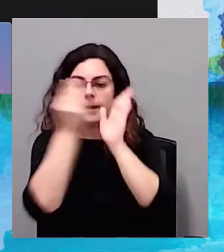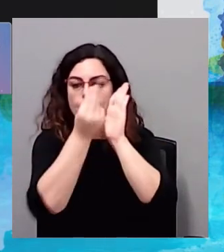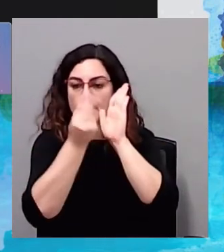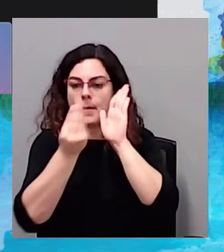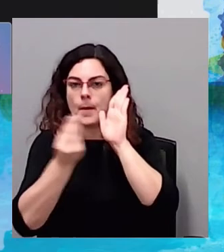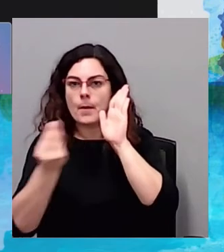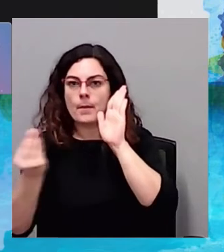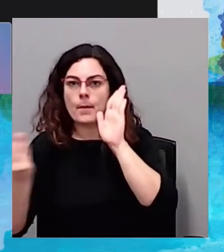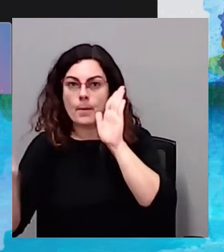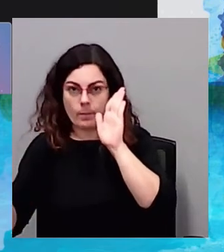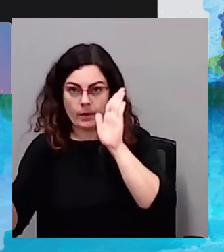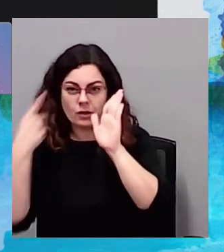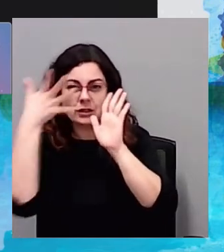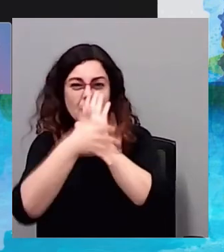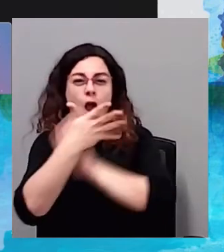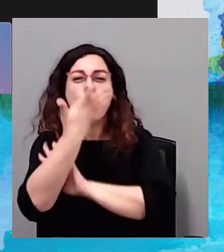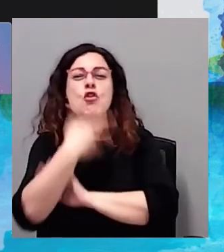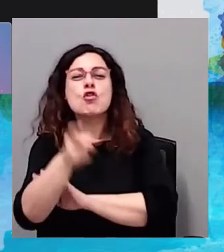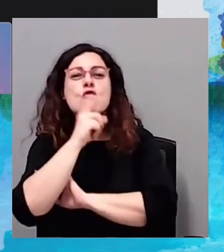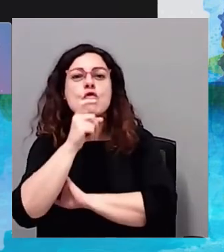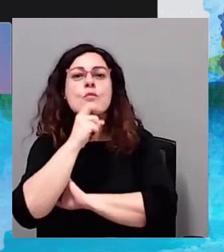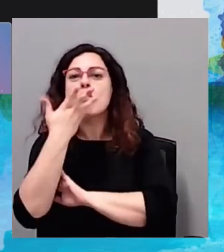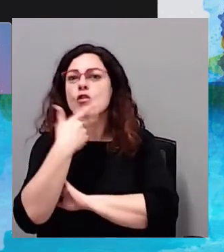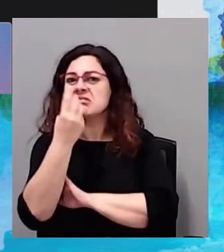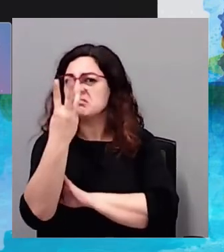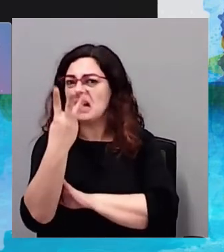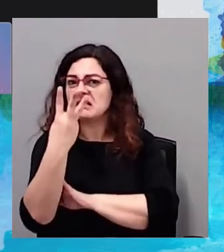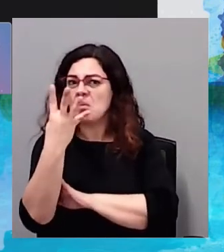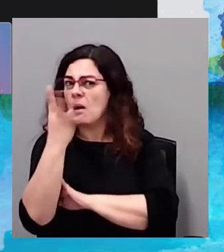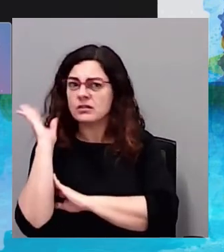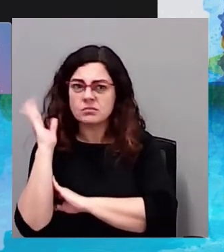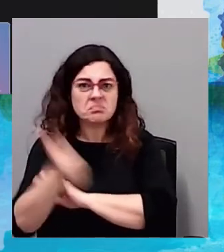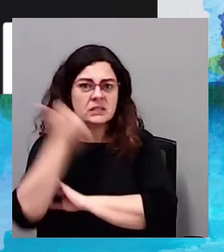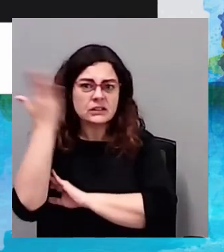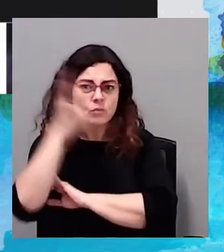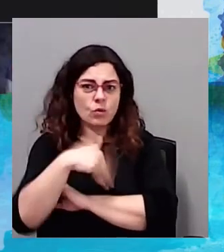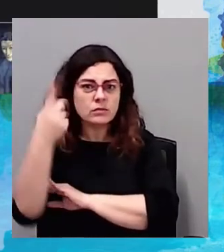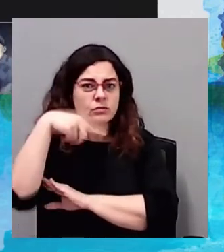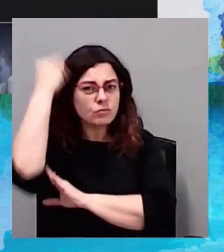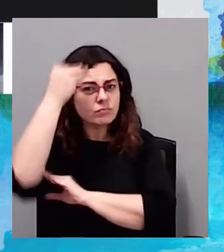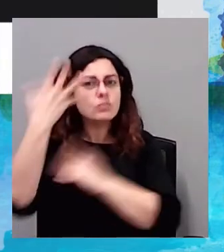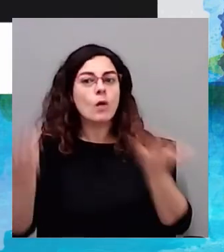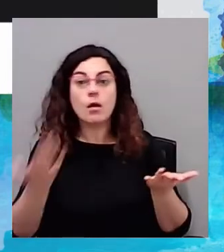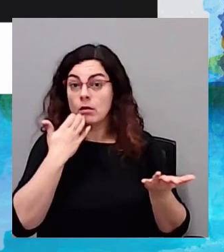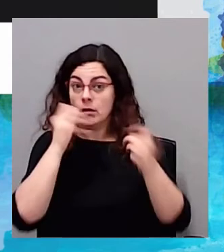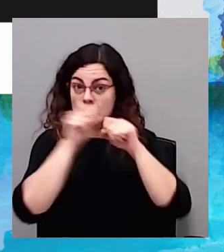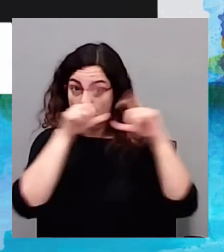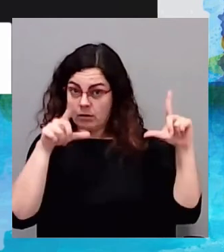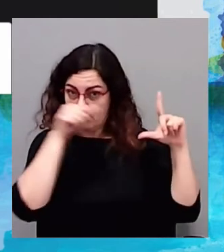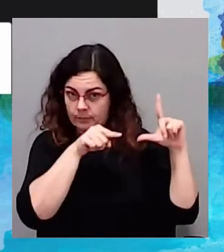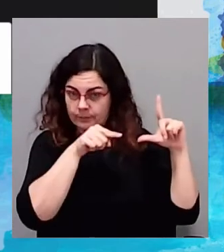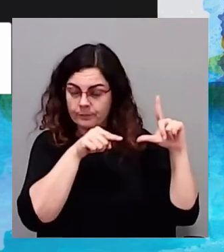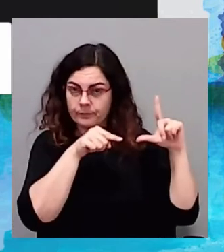¿Cómo se puede describir el color? Hay solo 3 colores, 4 colores a lo sumo. ¿Qué os parece? Bueno, y en esta,